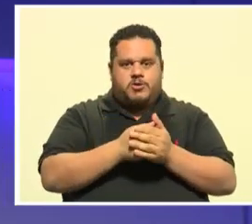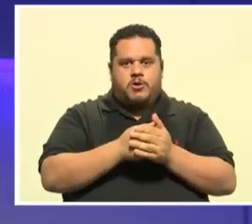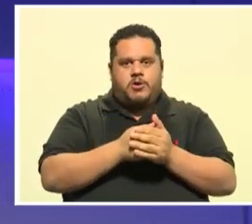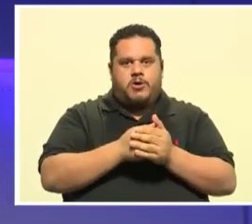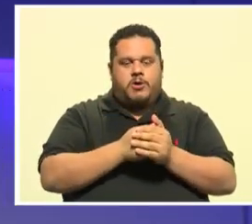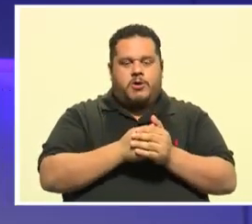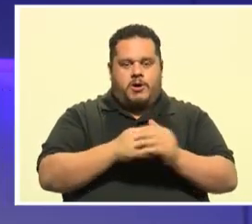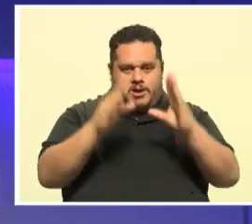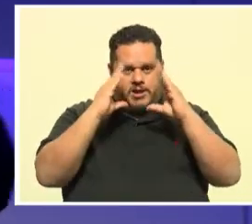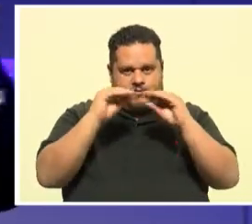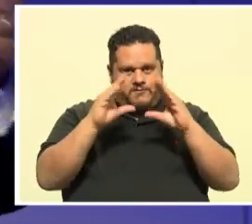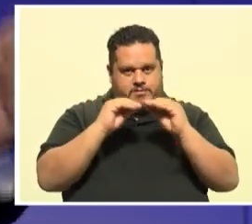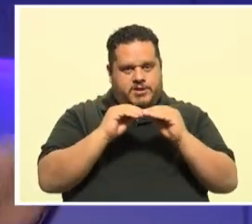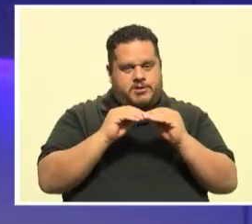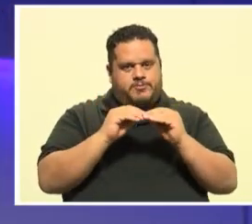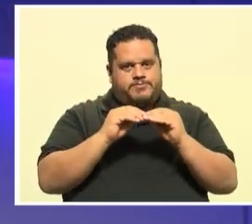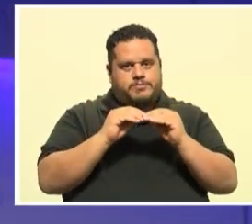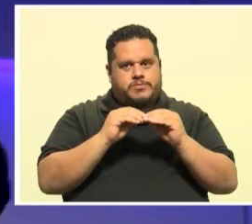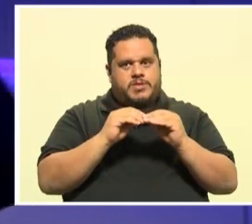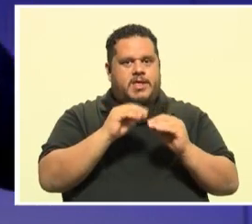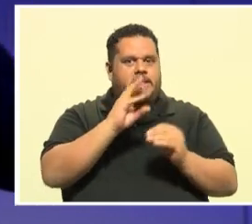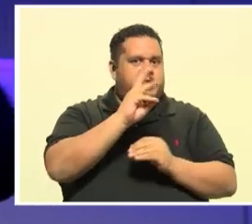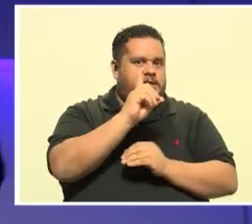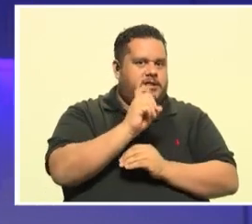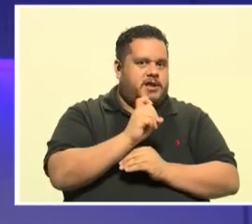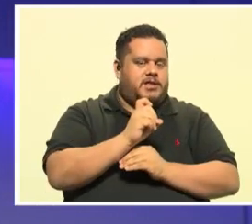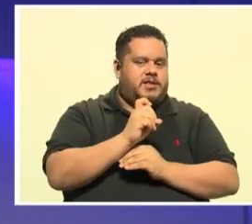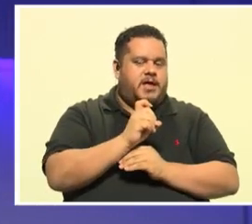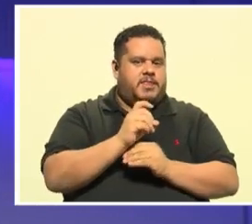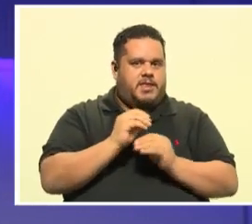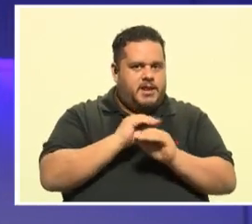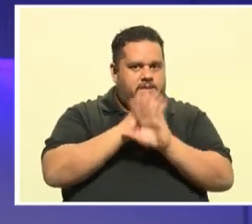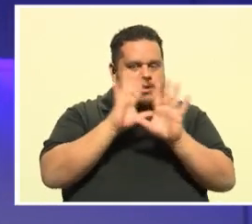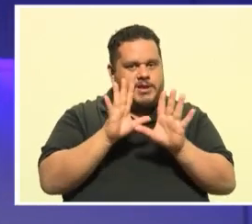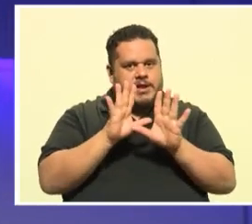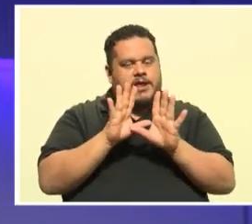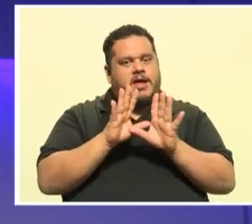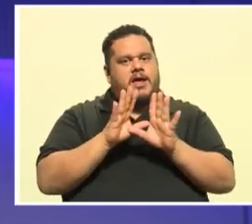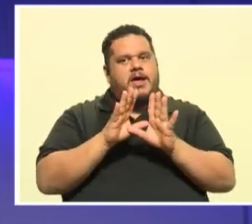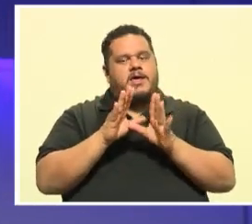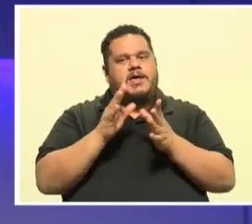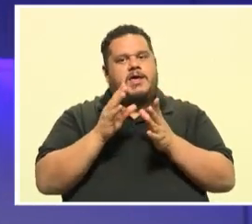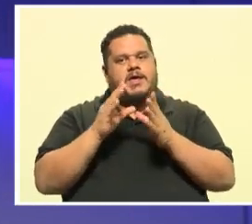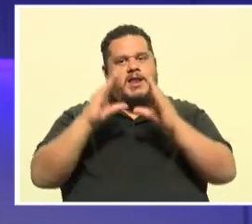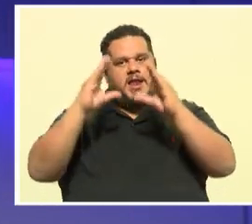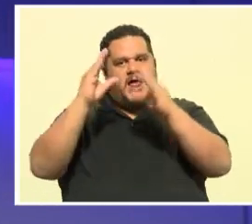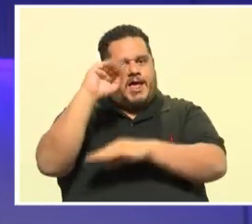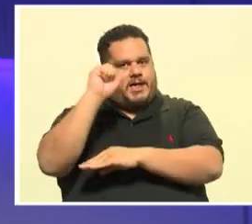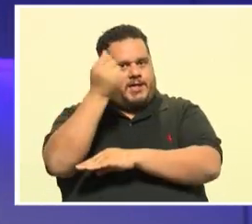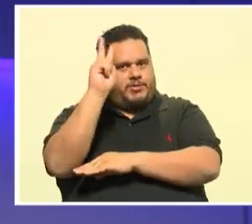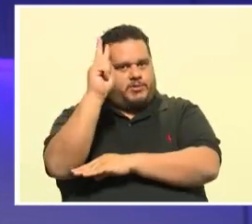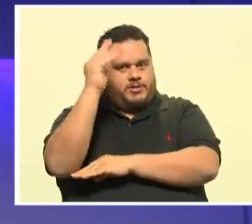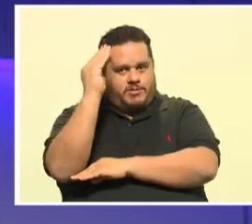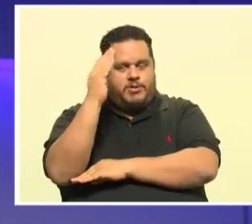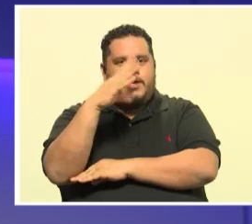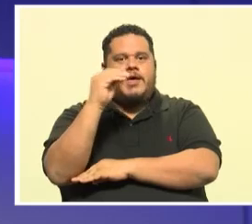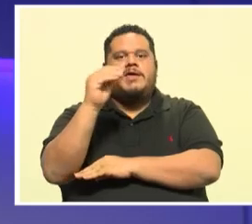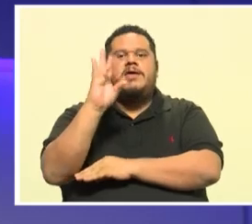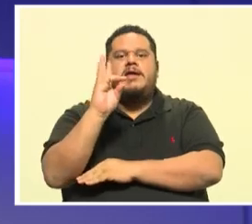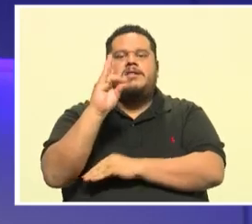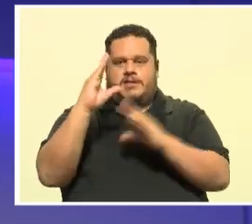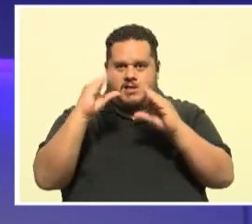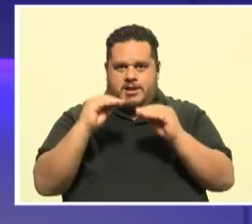de quién sería el presidente en Guatemala el año pasado. Es decir, entre el 2017 y 2019 hubo elecciones